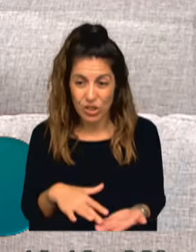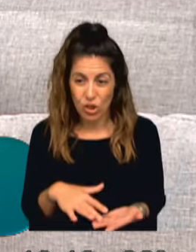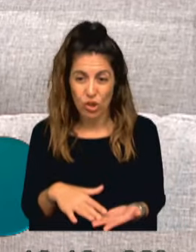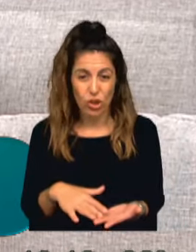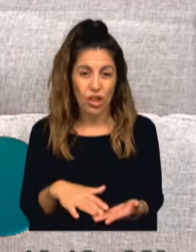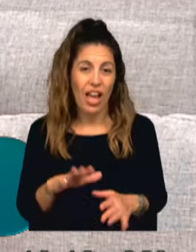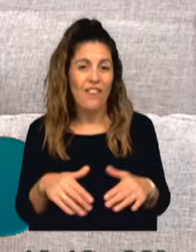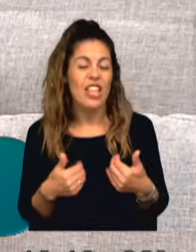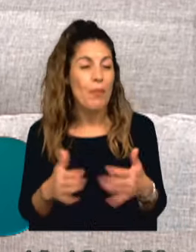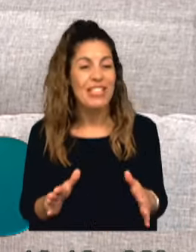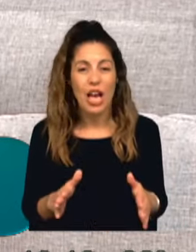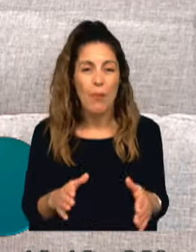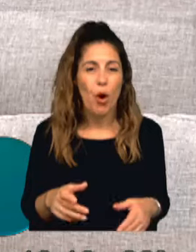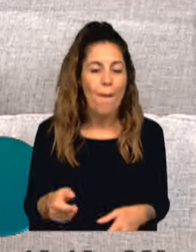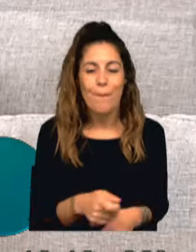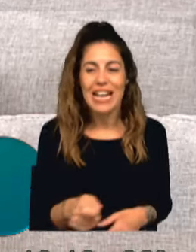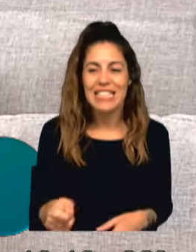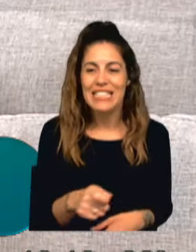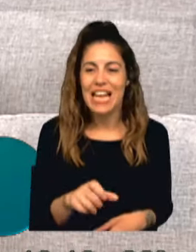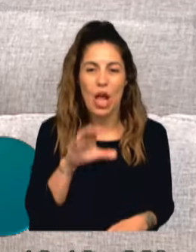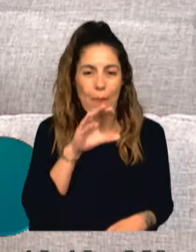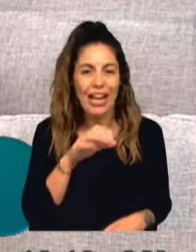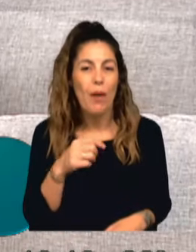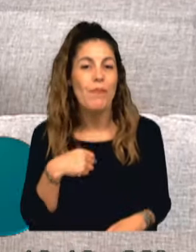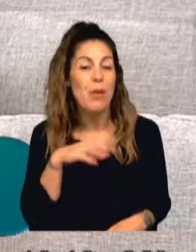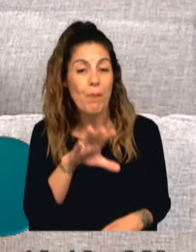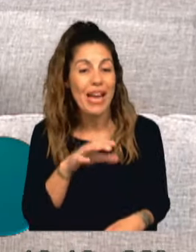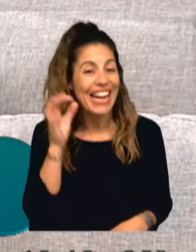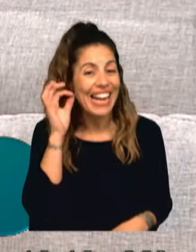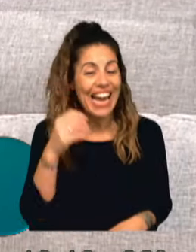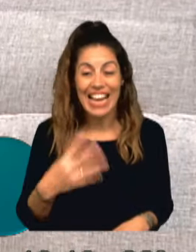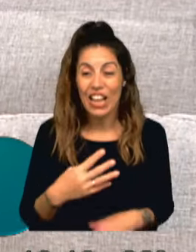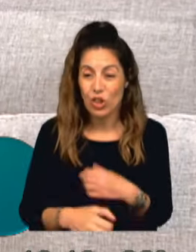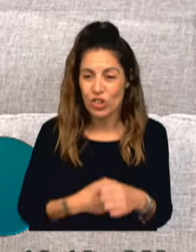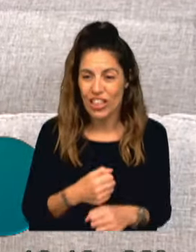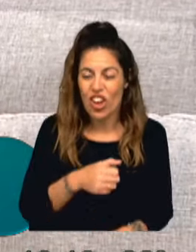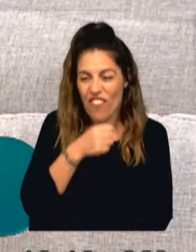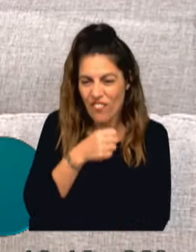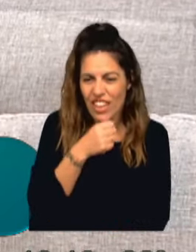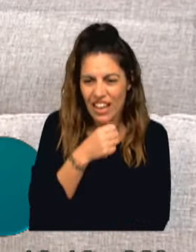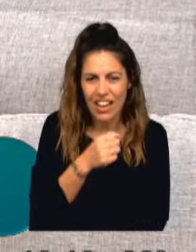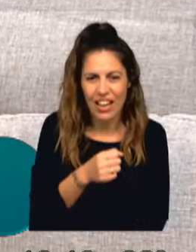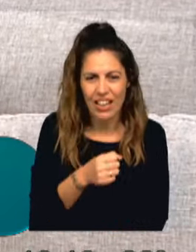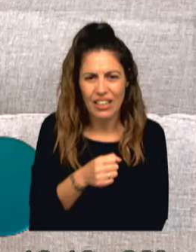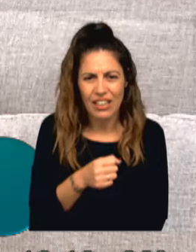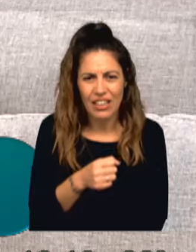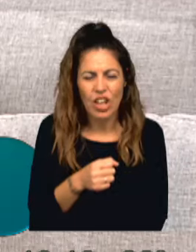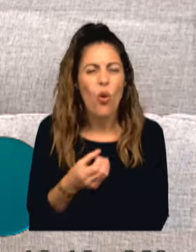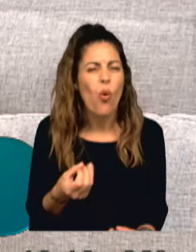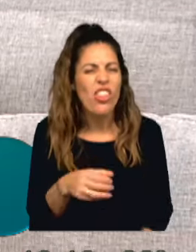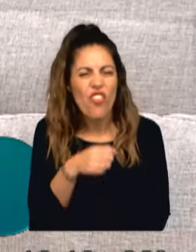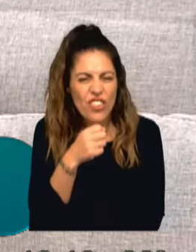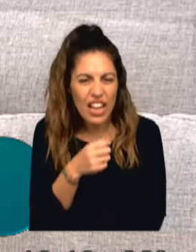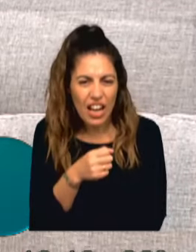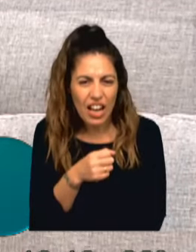a veces empezamos a sacar a pasear nuestra perra Mi perra tiene 14 años sí la vi es vieja Cuándo es vie vieja